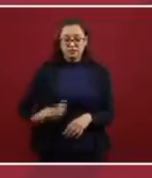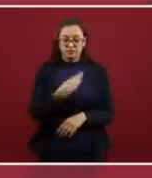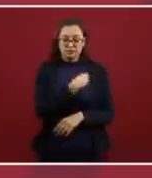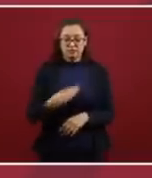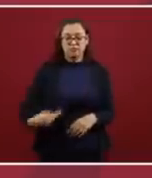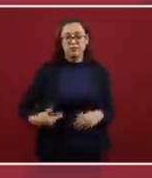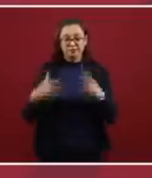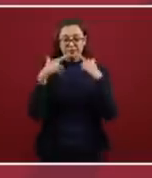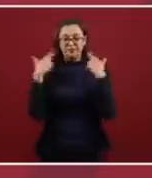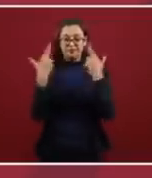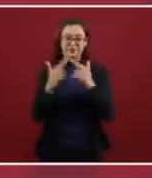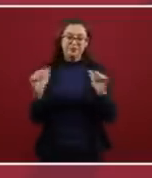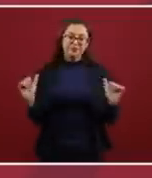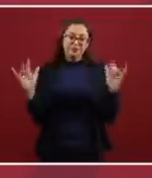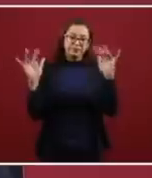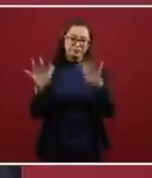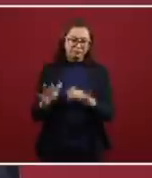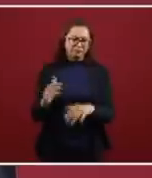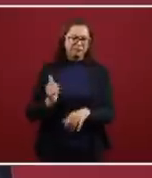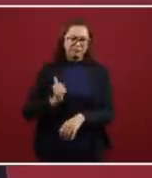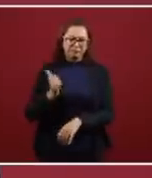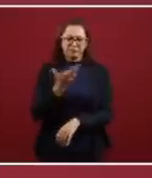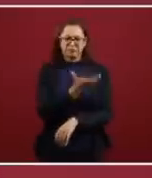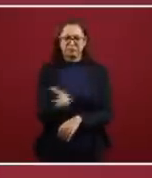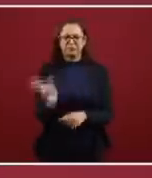presidentes municipales.